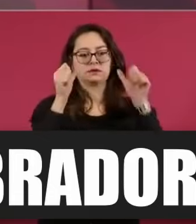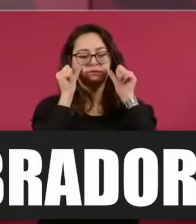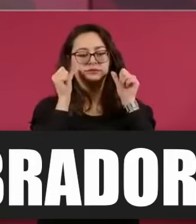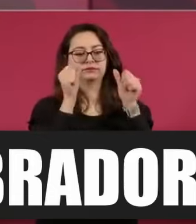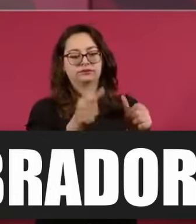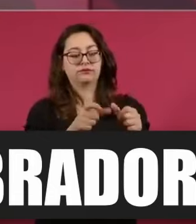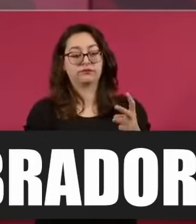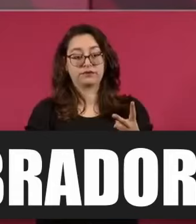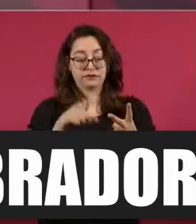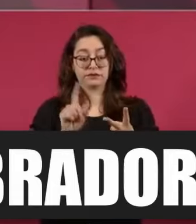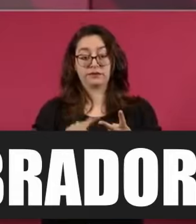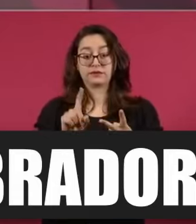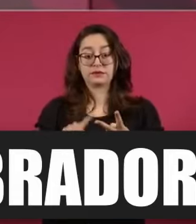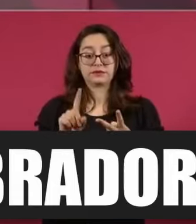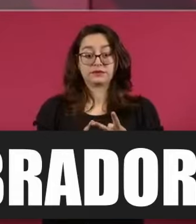para prevenir